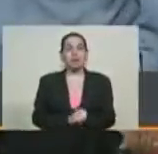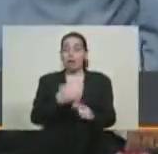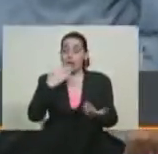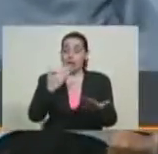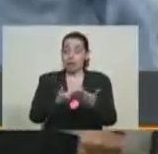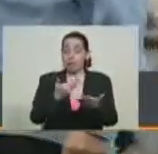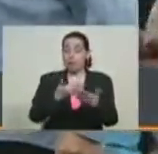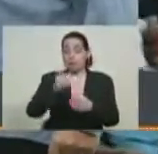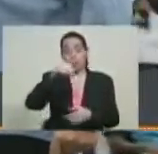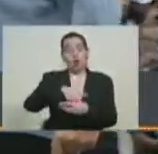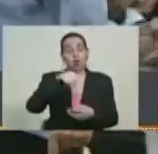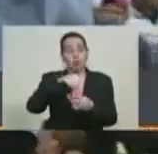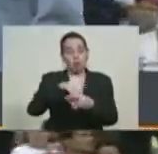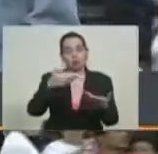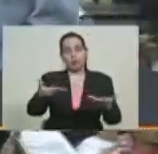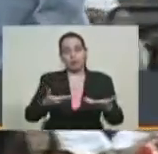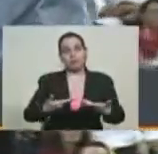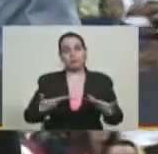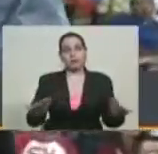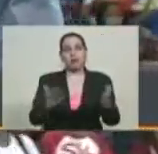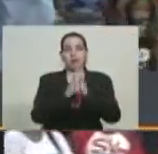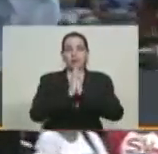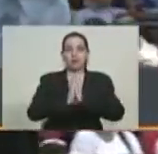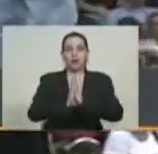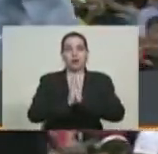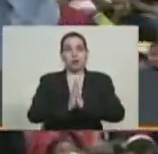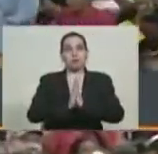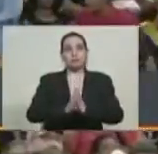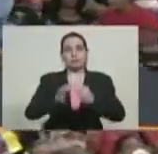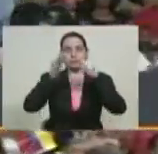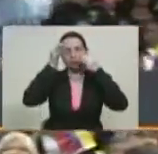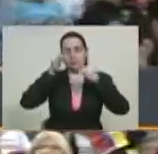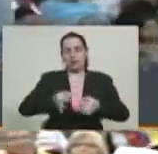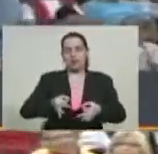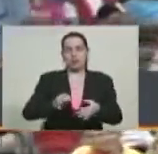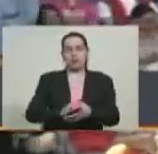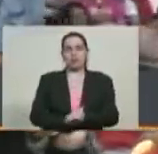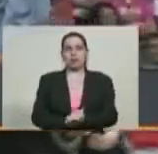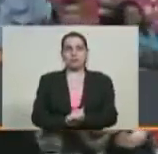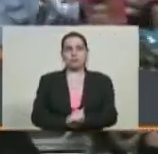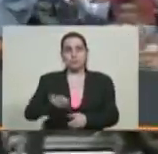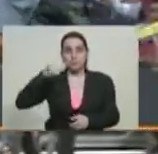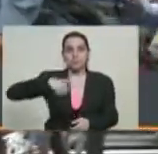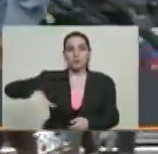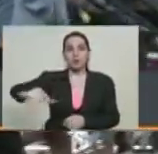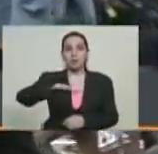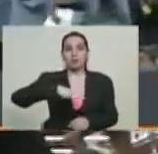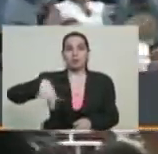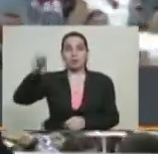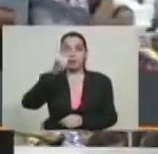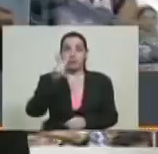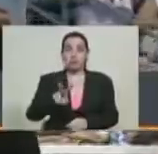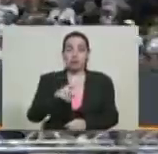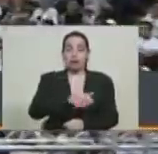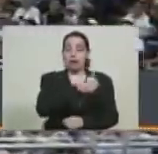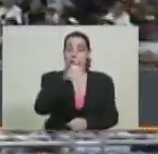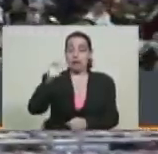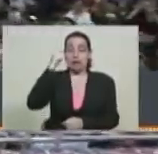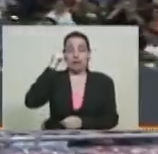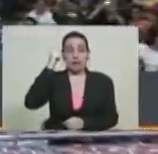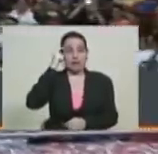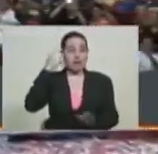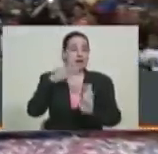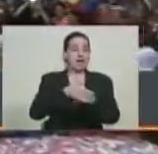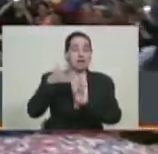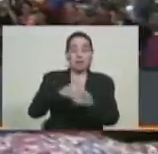Y estoy seguro, muy seguro, que el pueblo de Venezuela cada día que pasa tiene